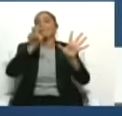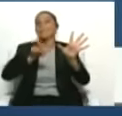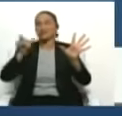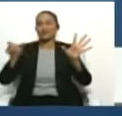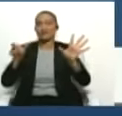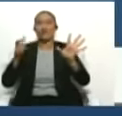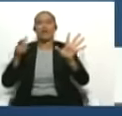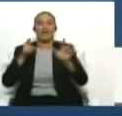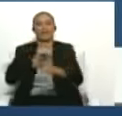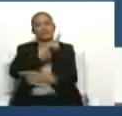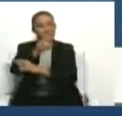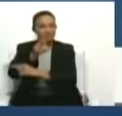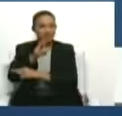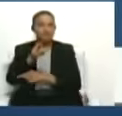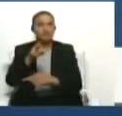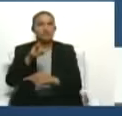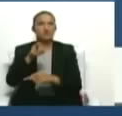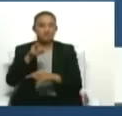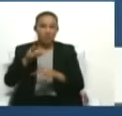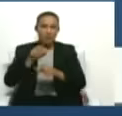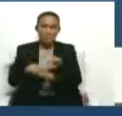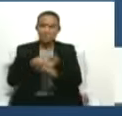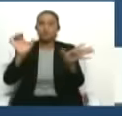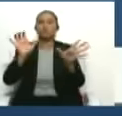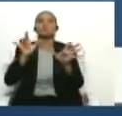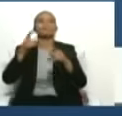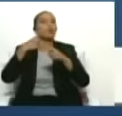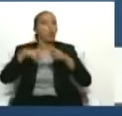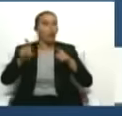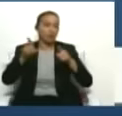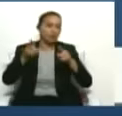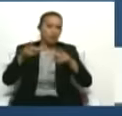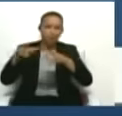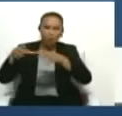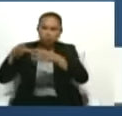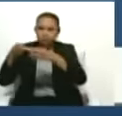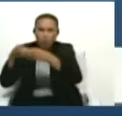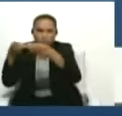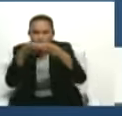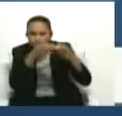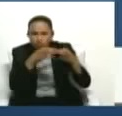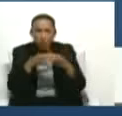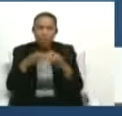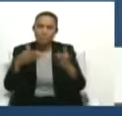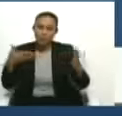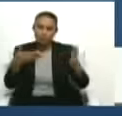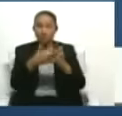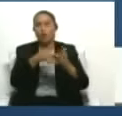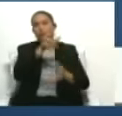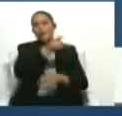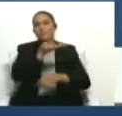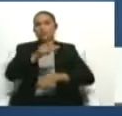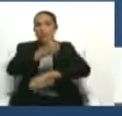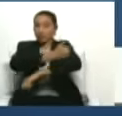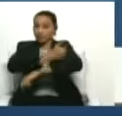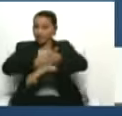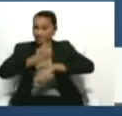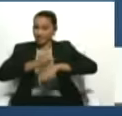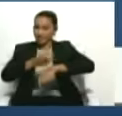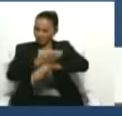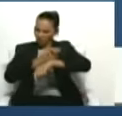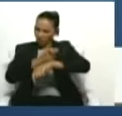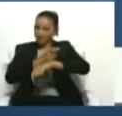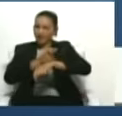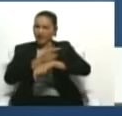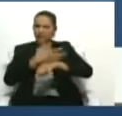volar cuarteles militares y atentar contra la vida de altas autoridades del gobierno venezolano. Para los que no lo recuerdan, yo quiero,